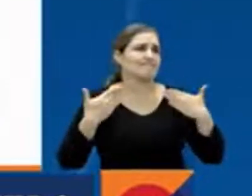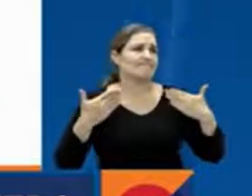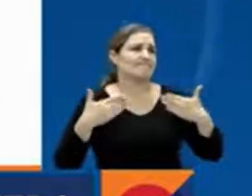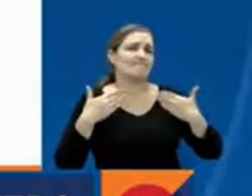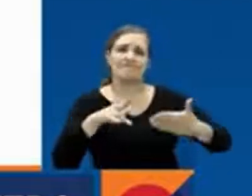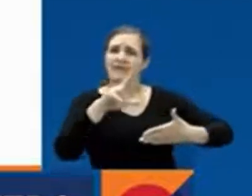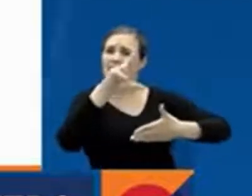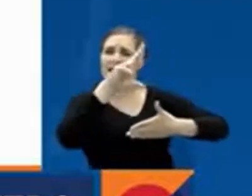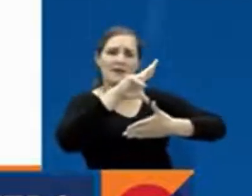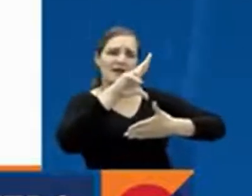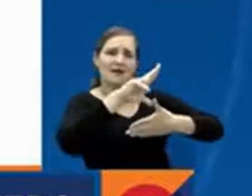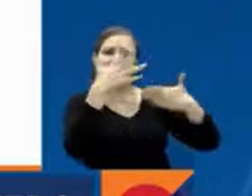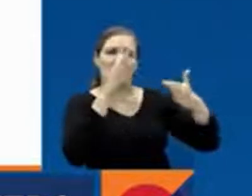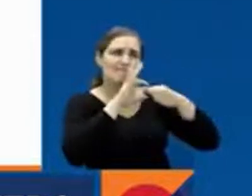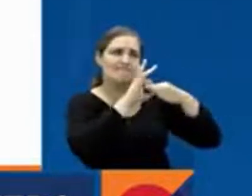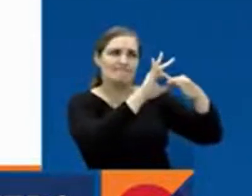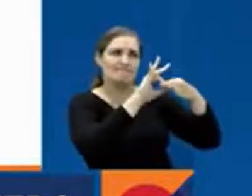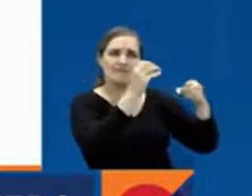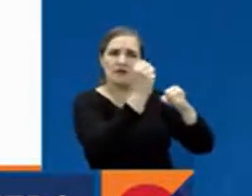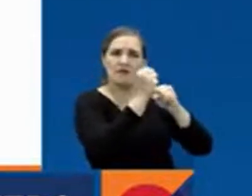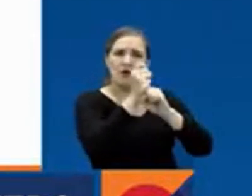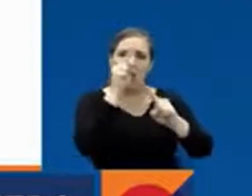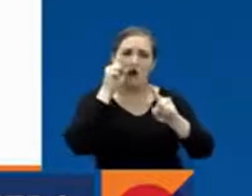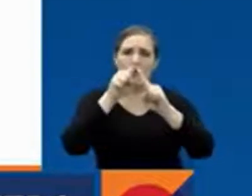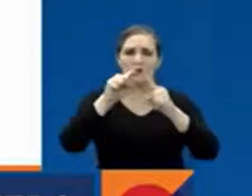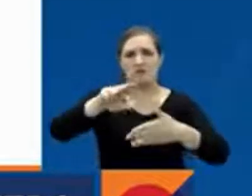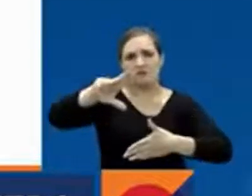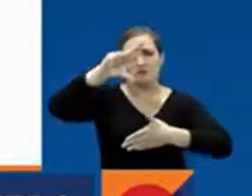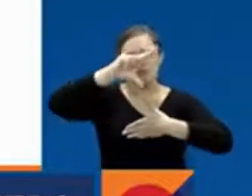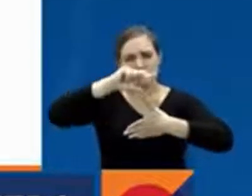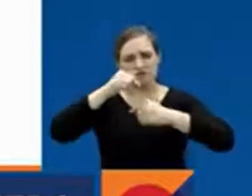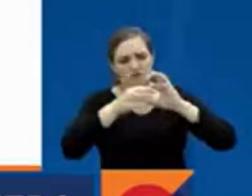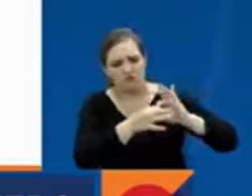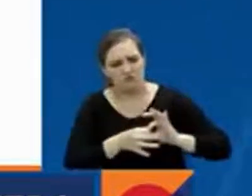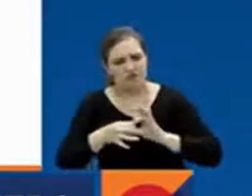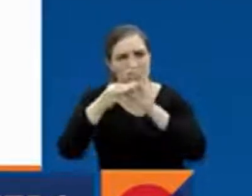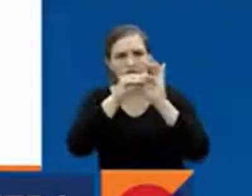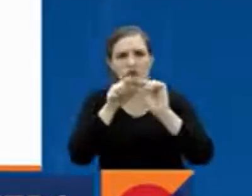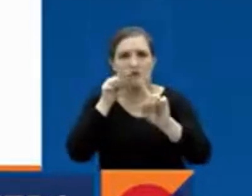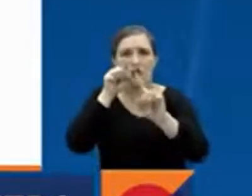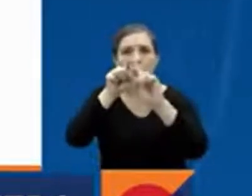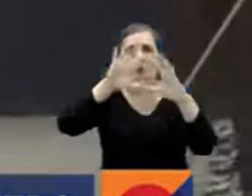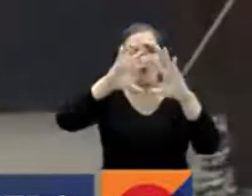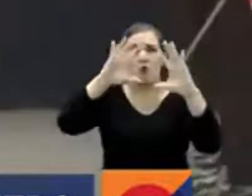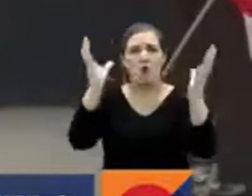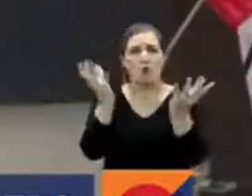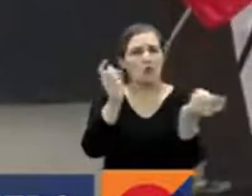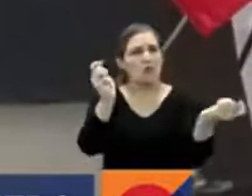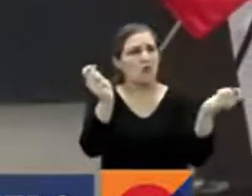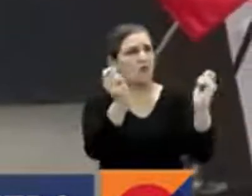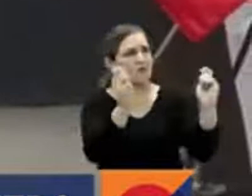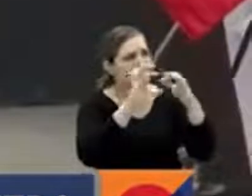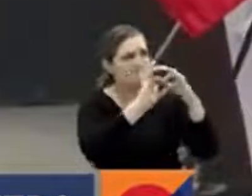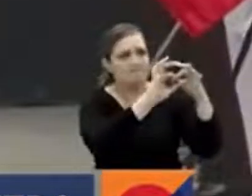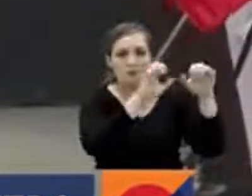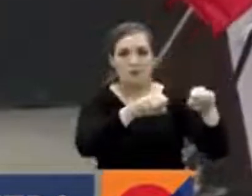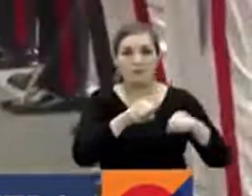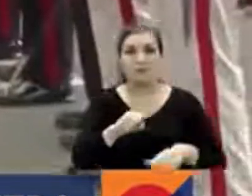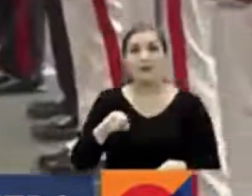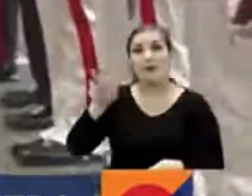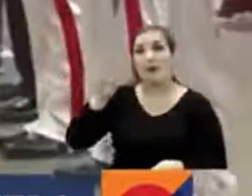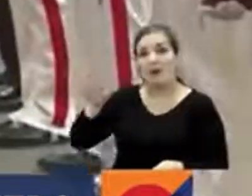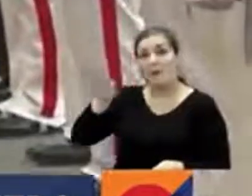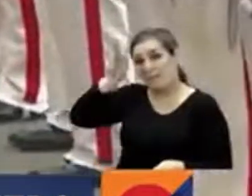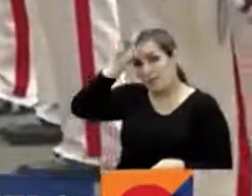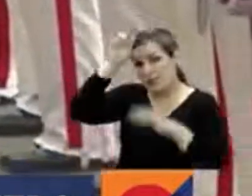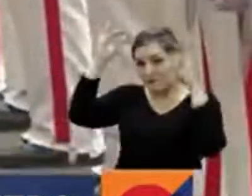Latina. Trabajaremos juntos por la unidad de nuestro continente en los desafíos de un mundo que cambie velozmente. El presidente peruano Pedro Castillo,